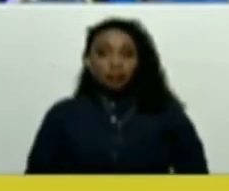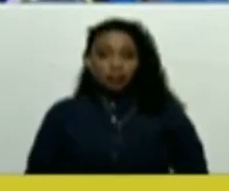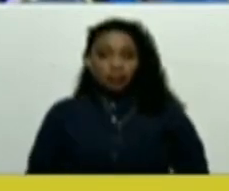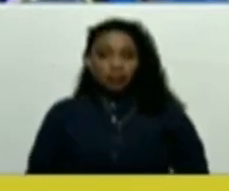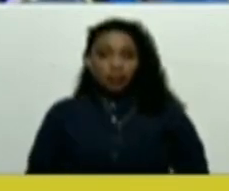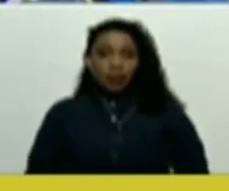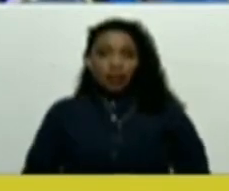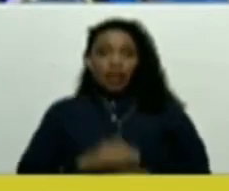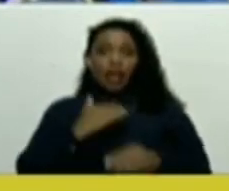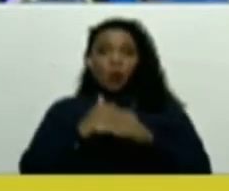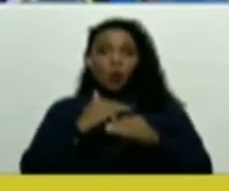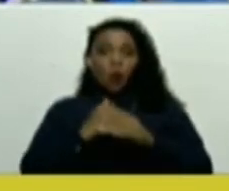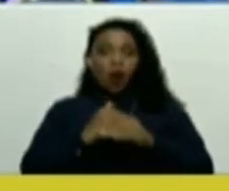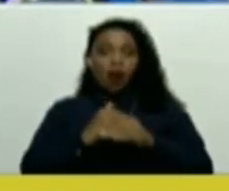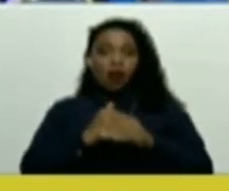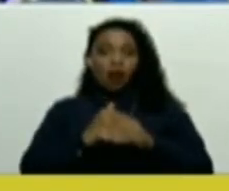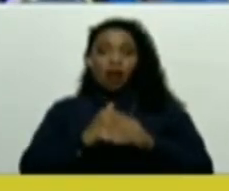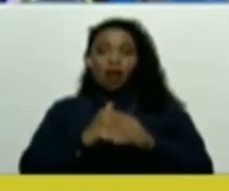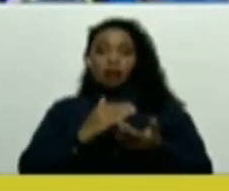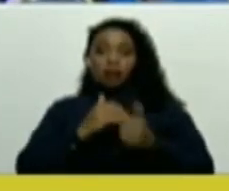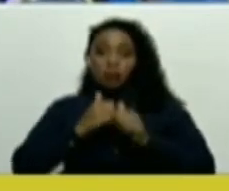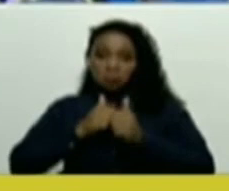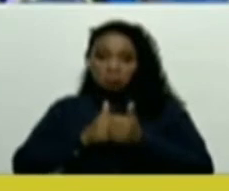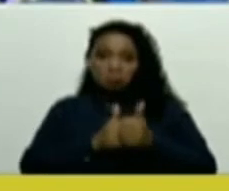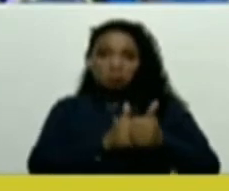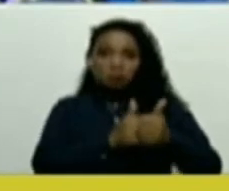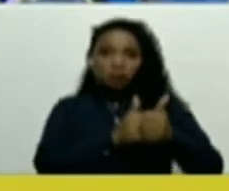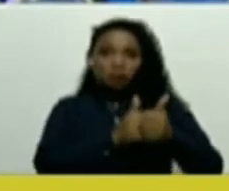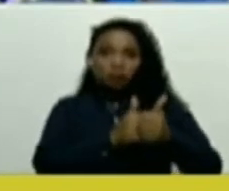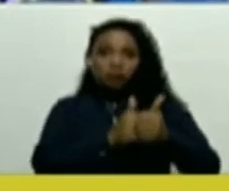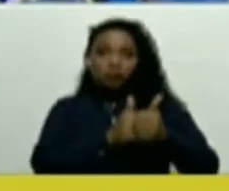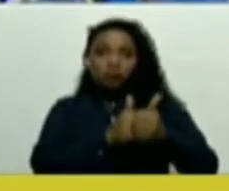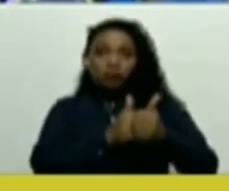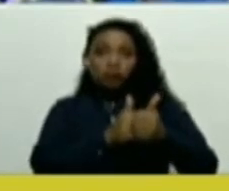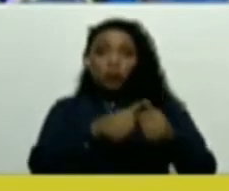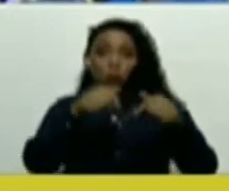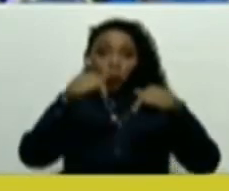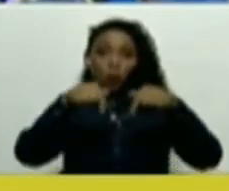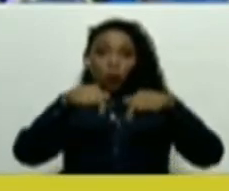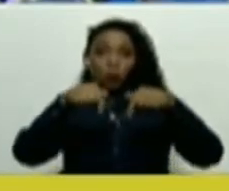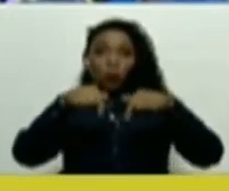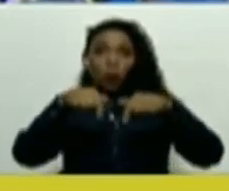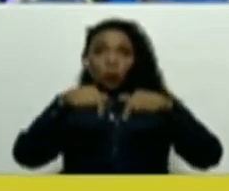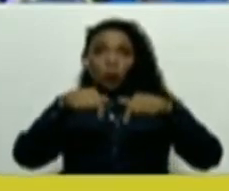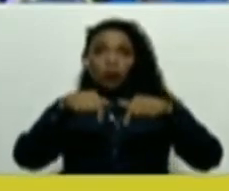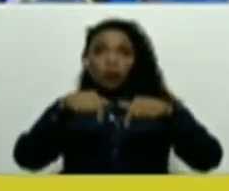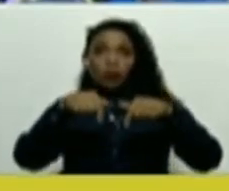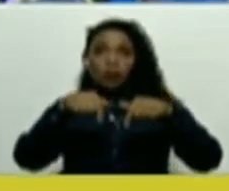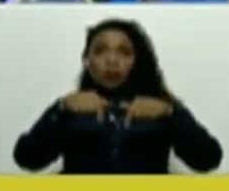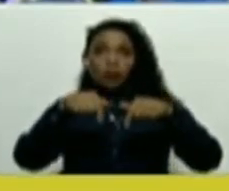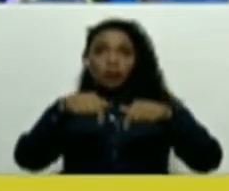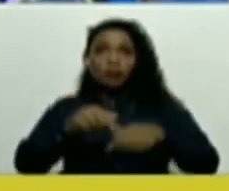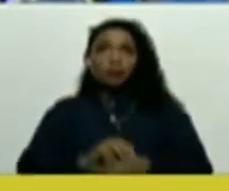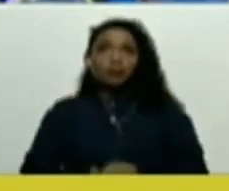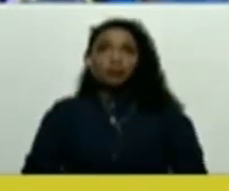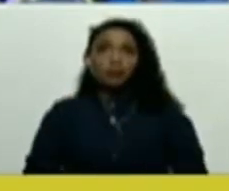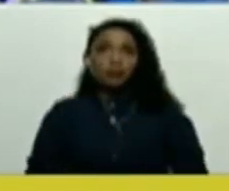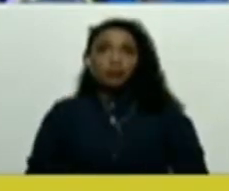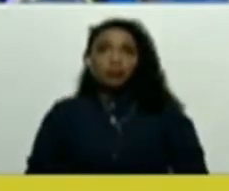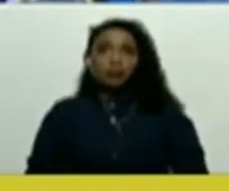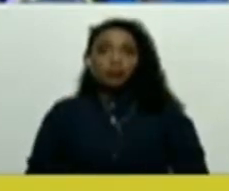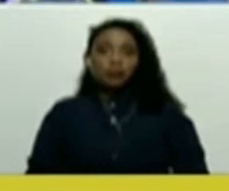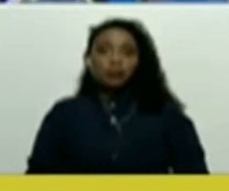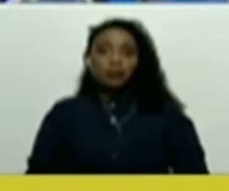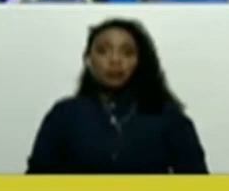guide. Son nuestro guía. Today, hoy, we pay tribute